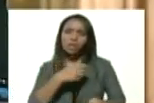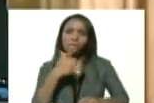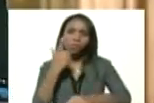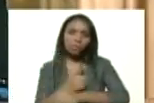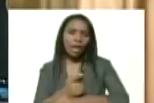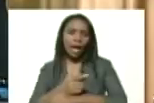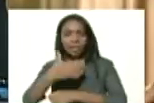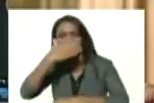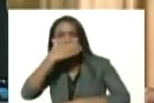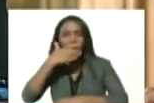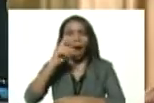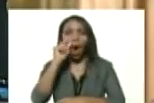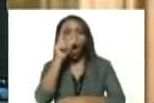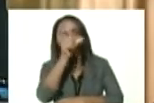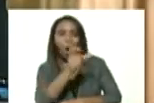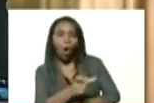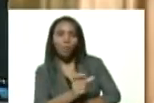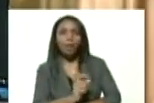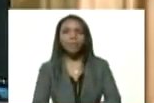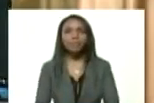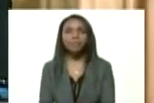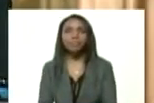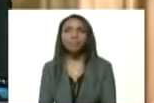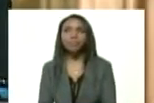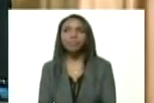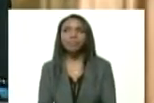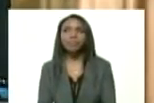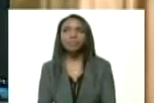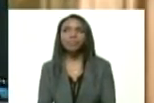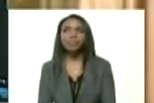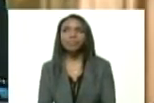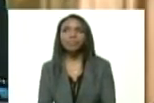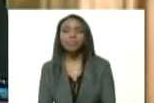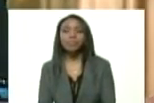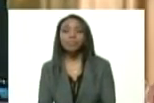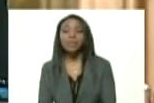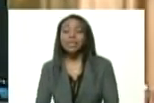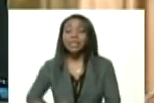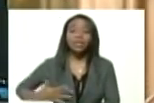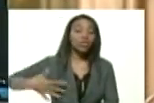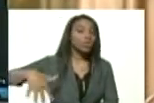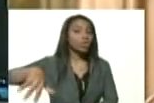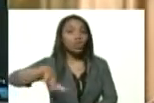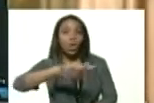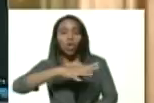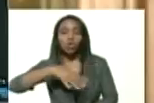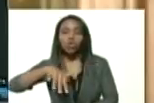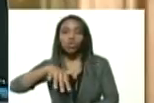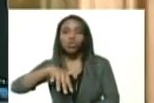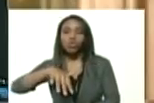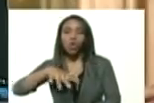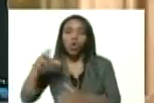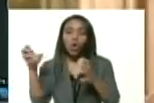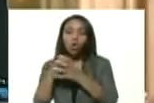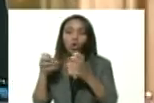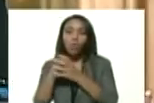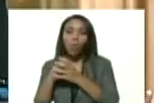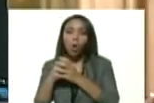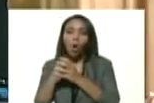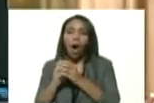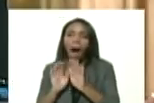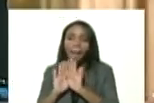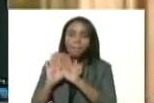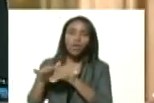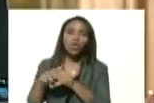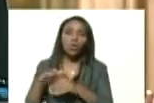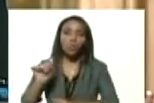terrorismo a clíver alcalá cordones y a todos los cómplices identificados